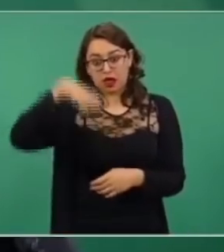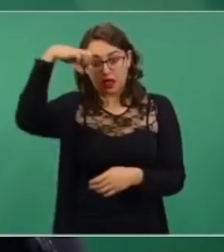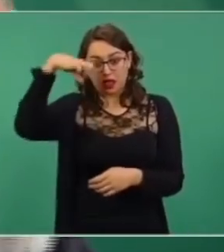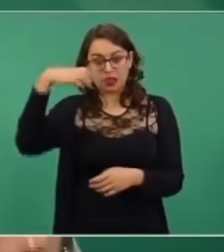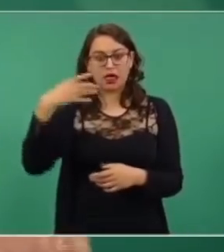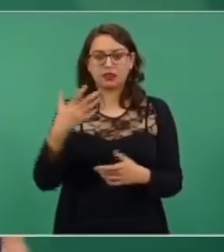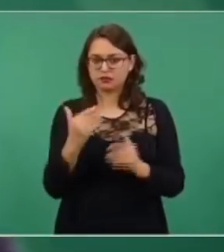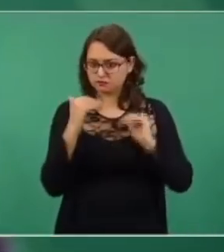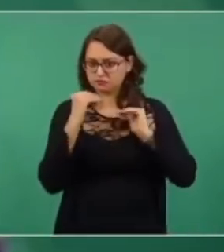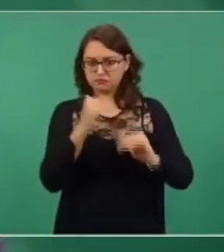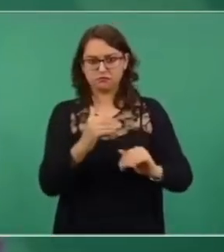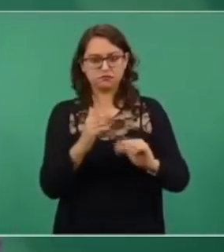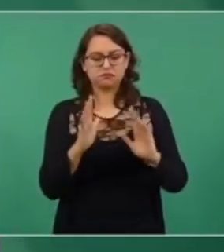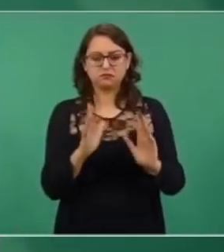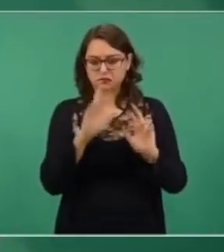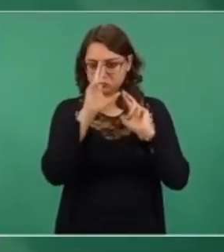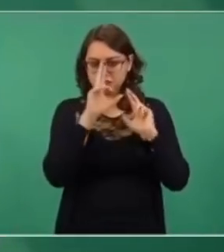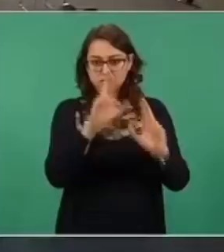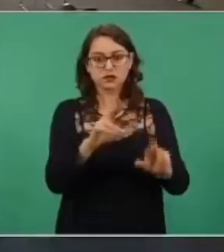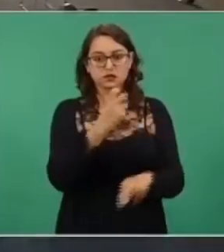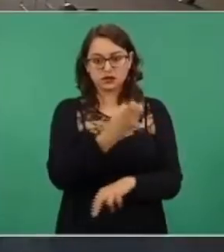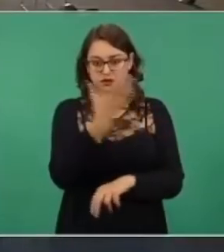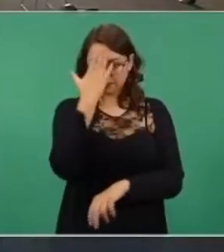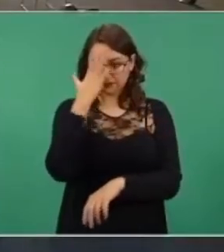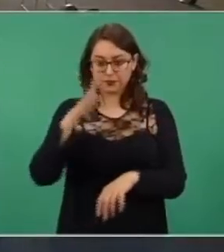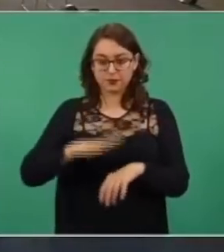que tengan eso presente.